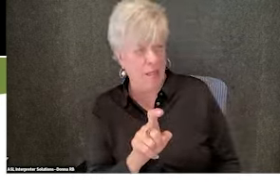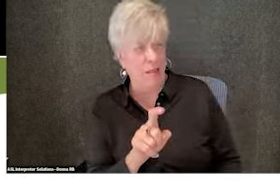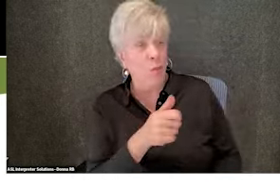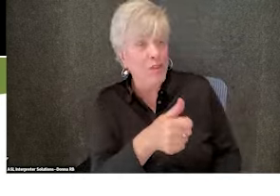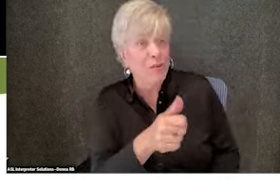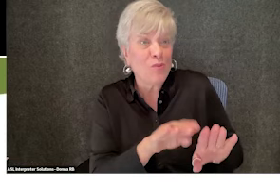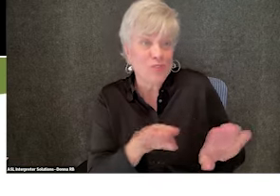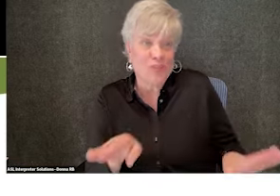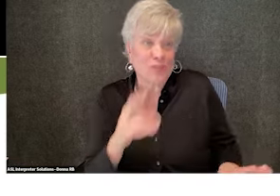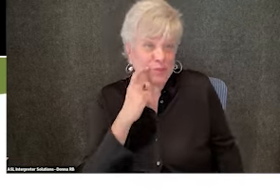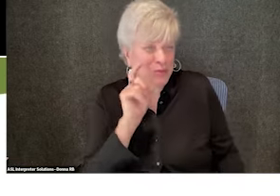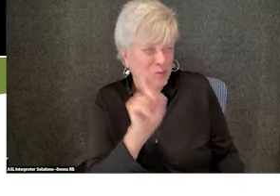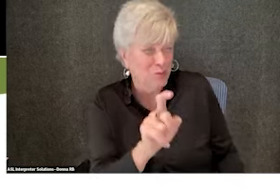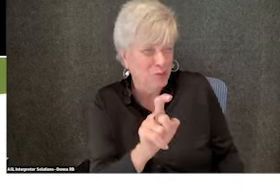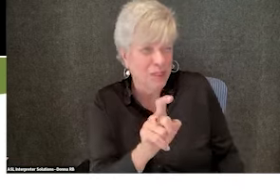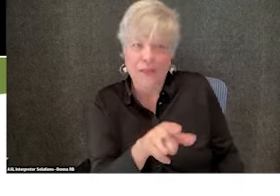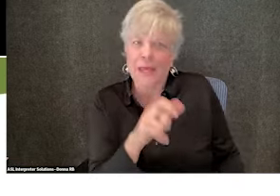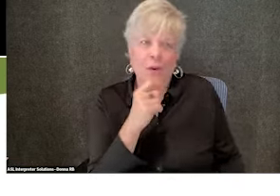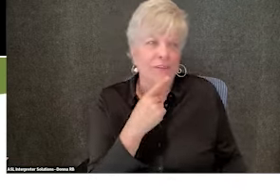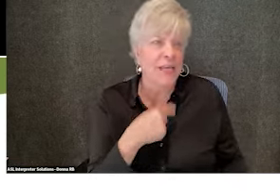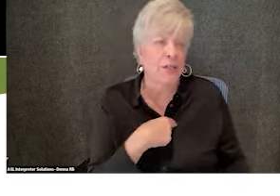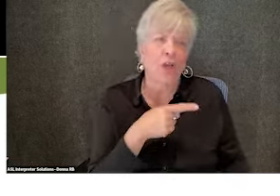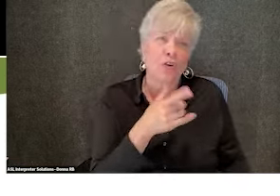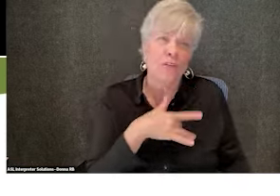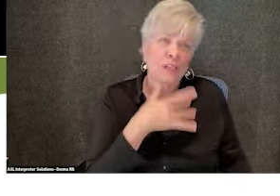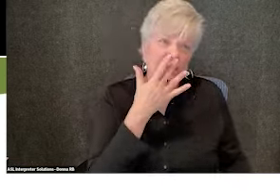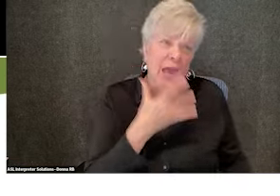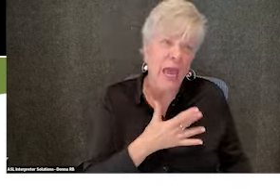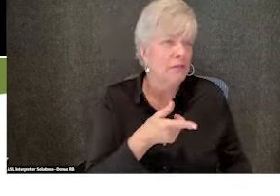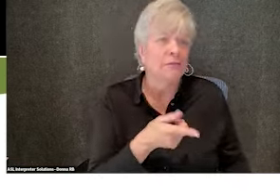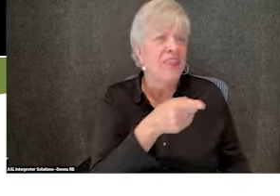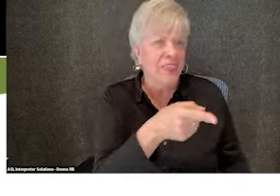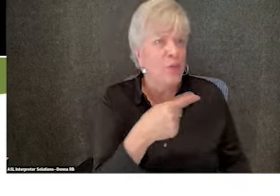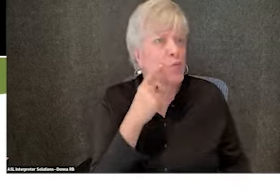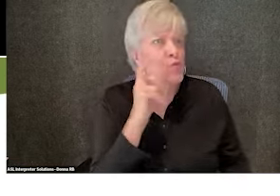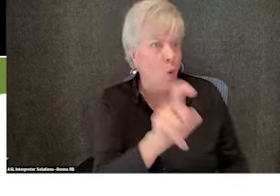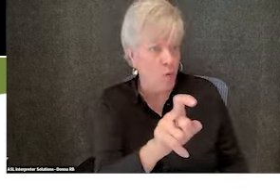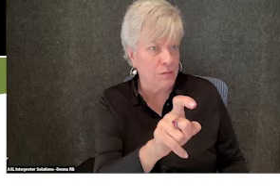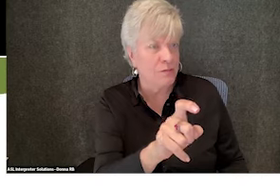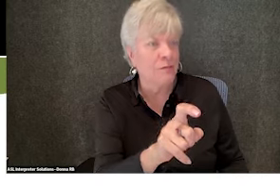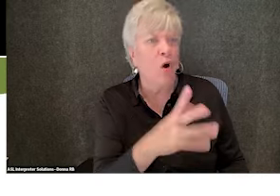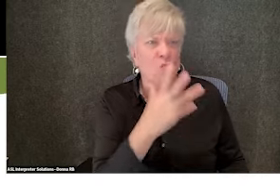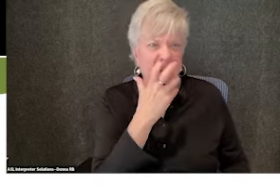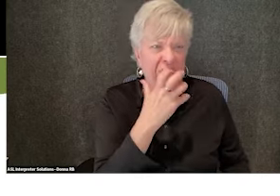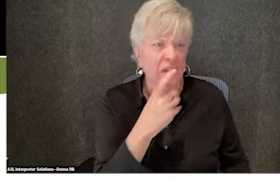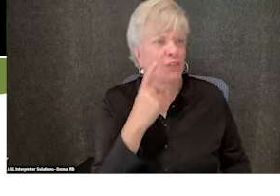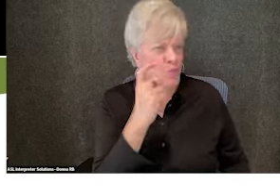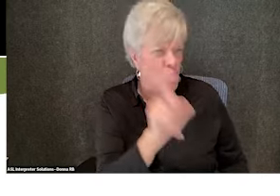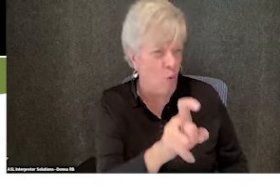da cuenta más. Así los padres, si uno sabe que siempre esa persona va siempre a